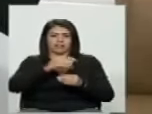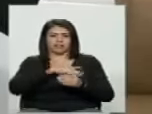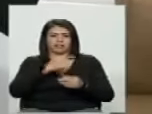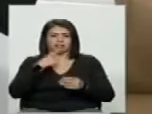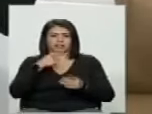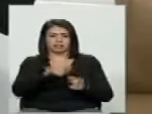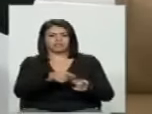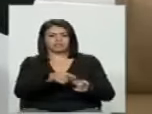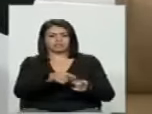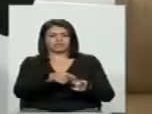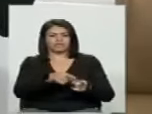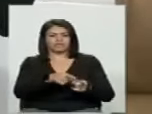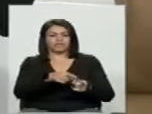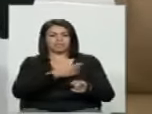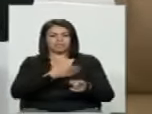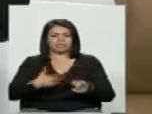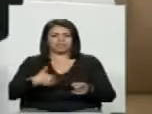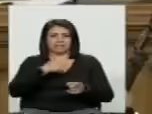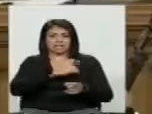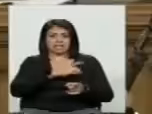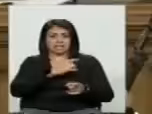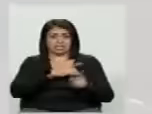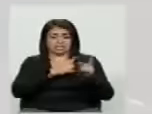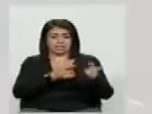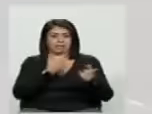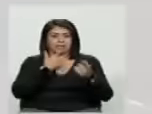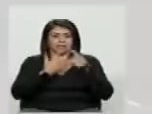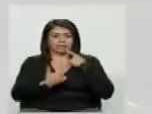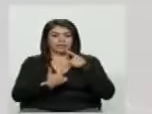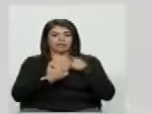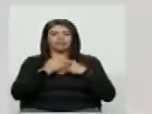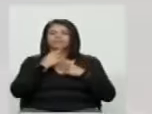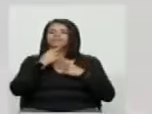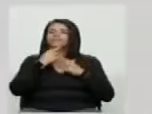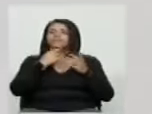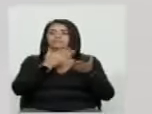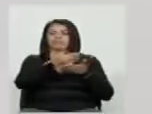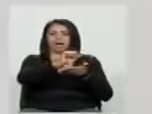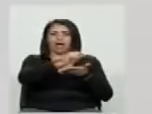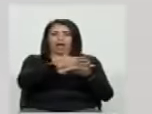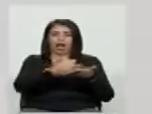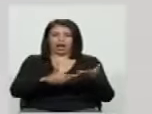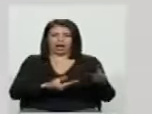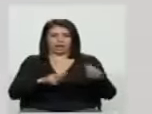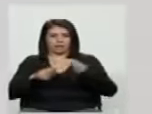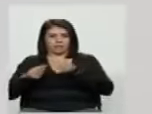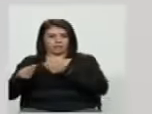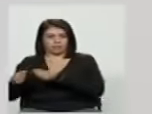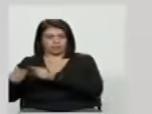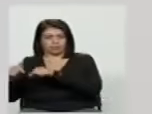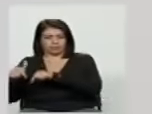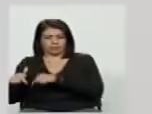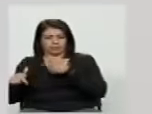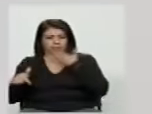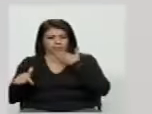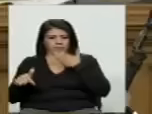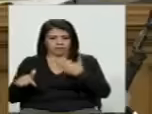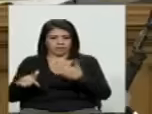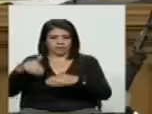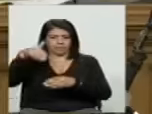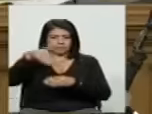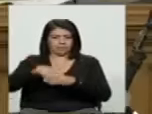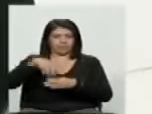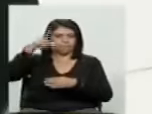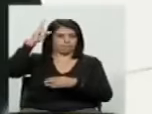Ese arrastrado de Boric. Yo quiero que ese arrastrado de Boric medio levante la cabeza y me mande las actas. Quisiera pedir las actas de las elecciones de